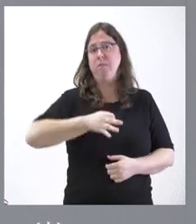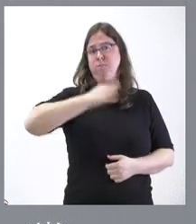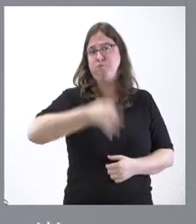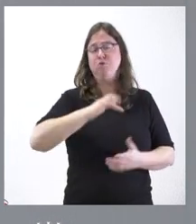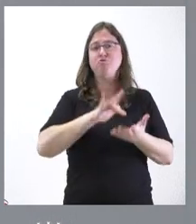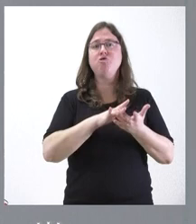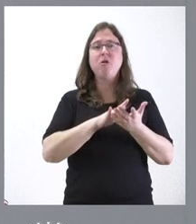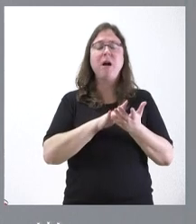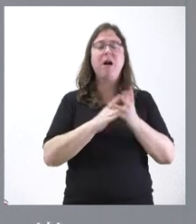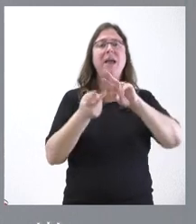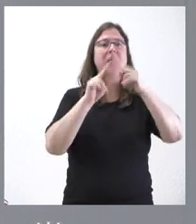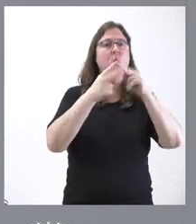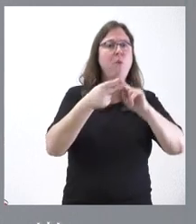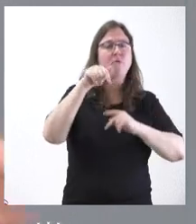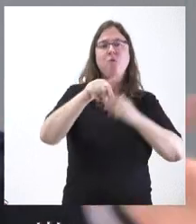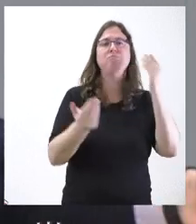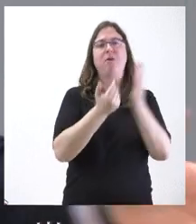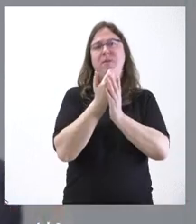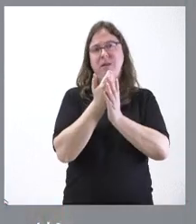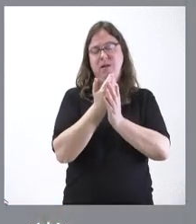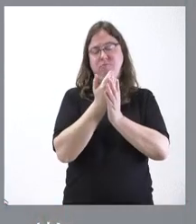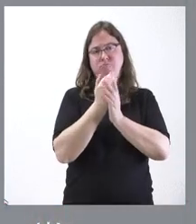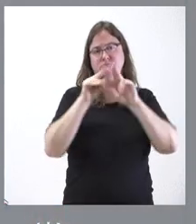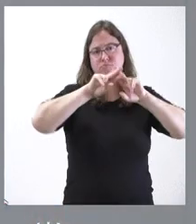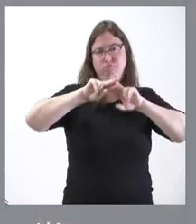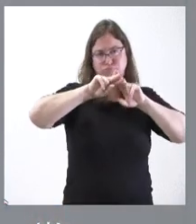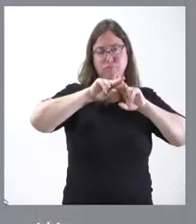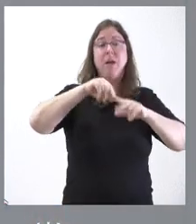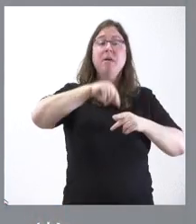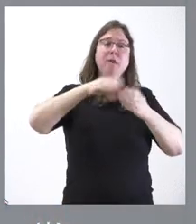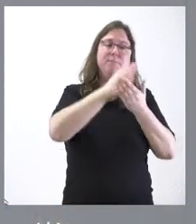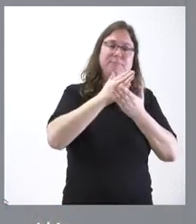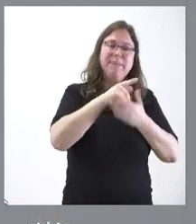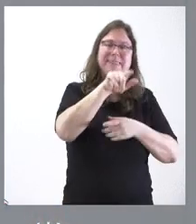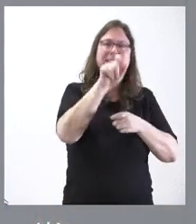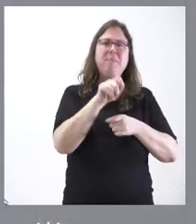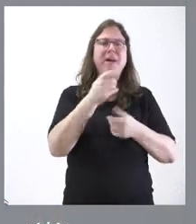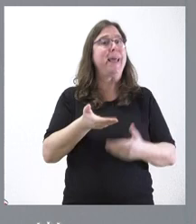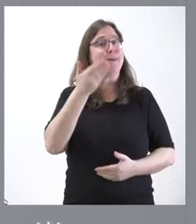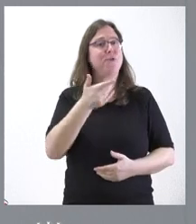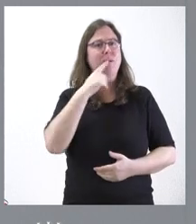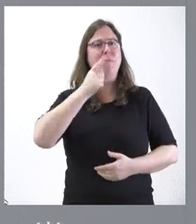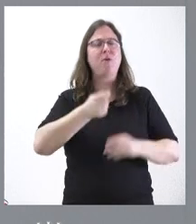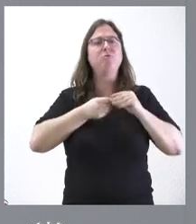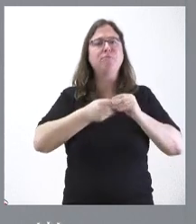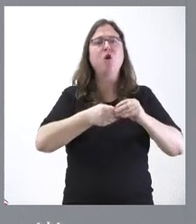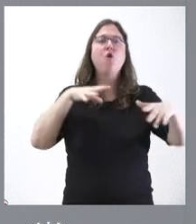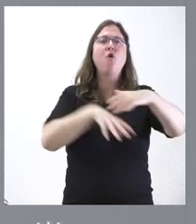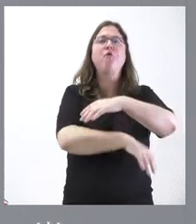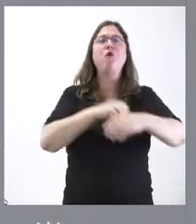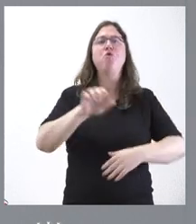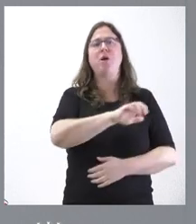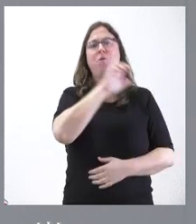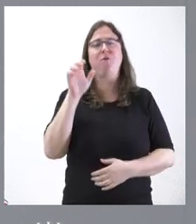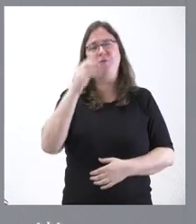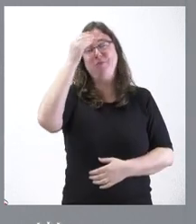encuentro lo hemos completado esta mañana hemos repasado un conjunto de temas muy importantes Comenzando por la propia ejecución de los fondos europeos yo creo que la reflexión que ha hecho